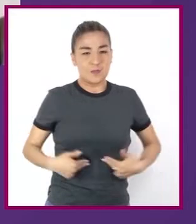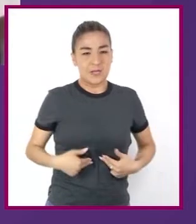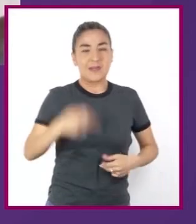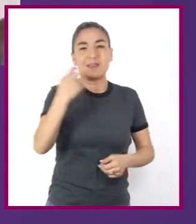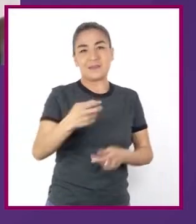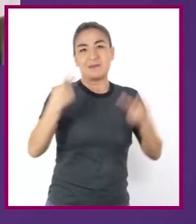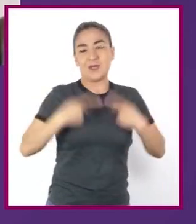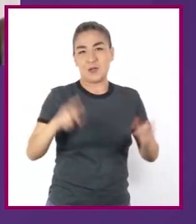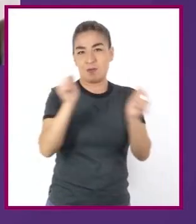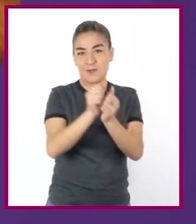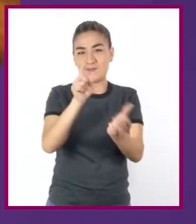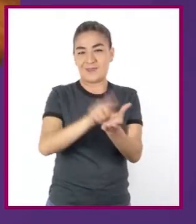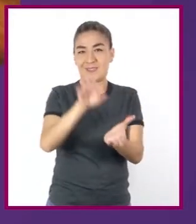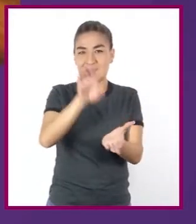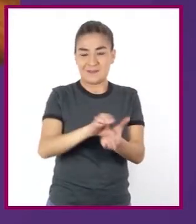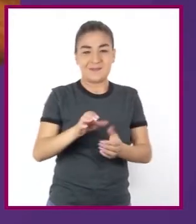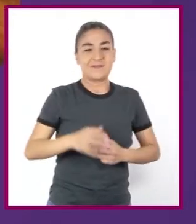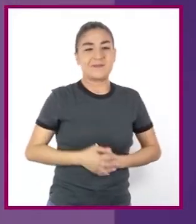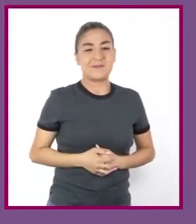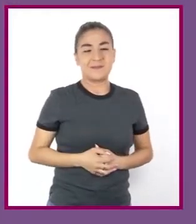las personas con discapacidad.